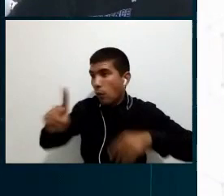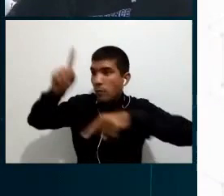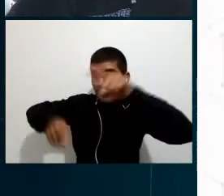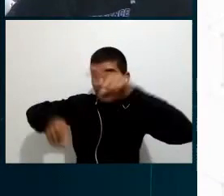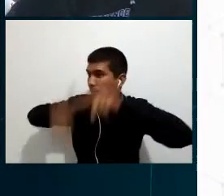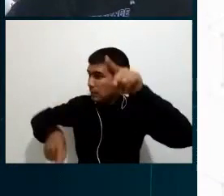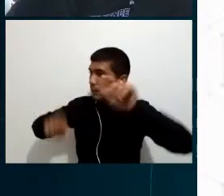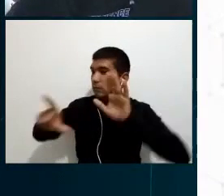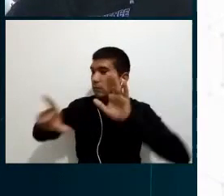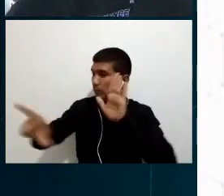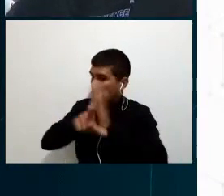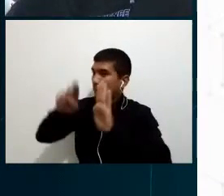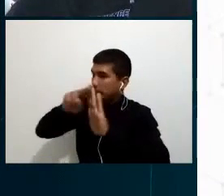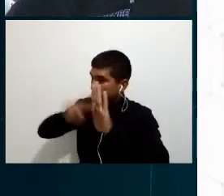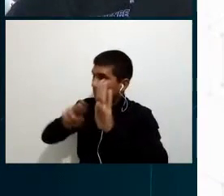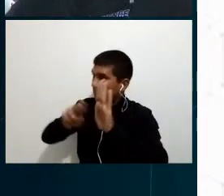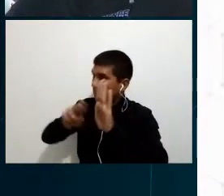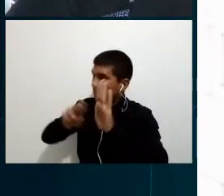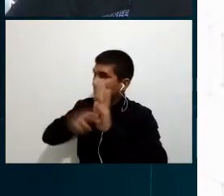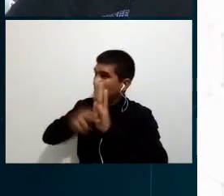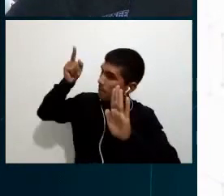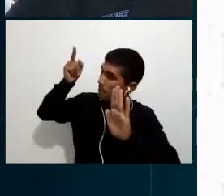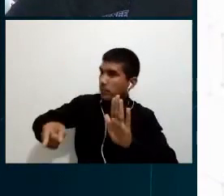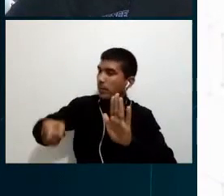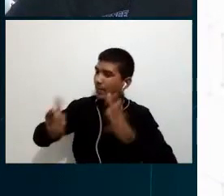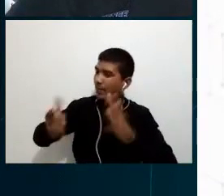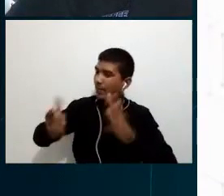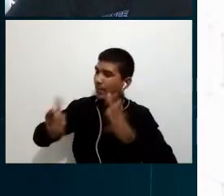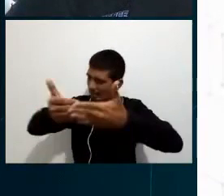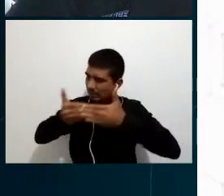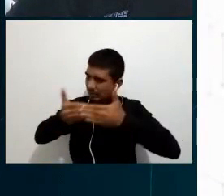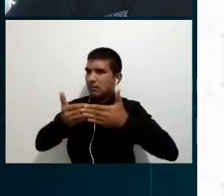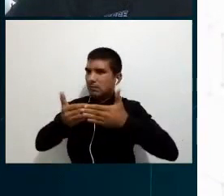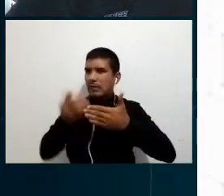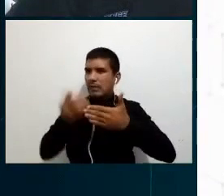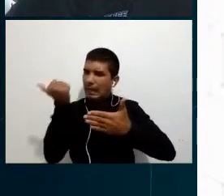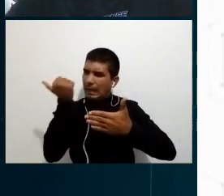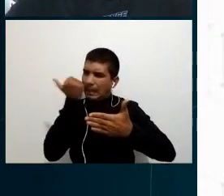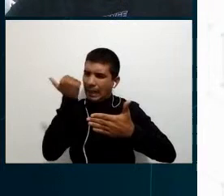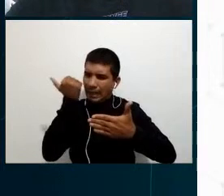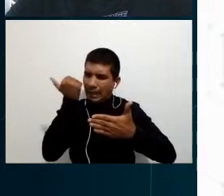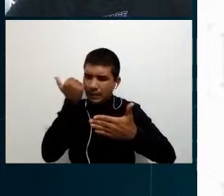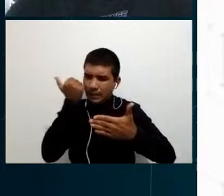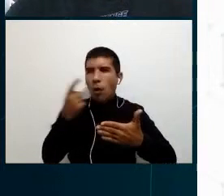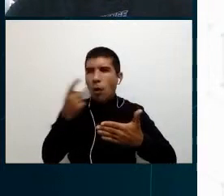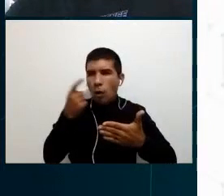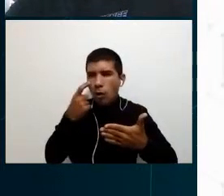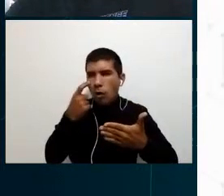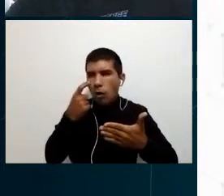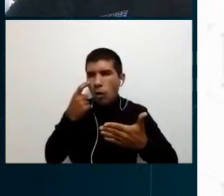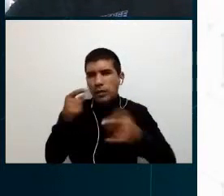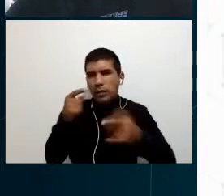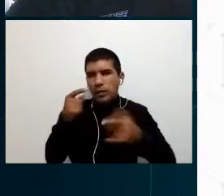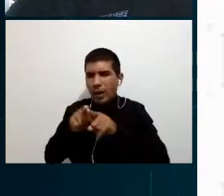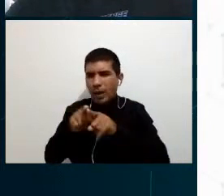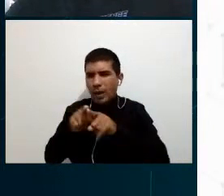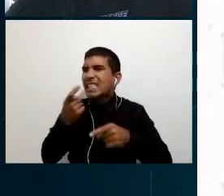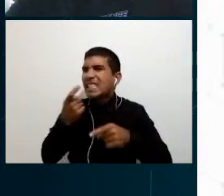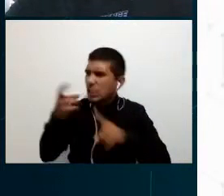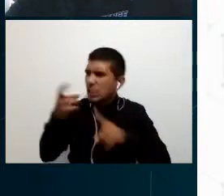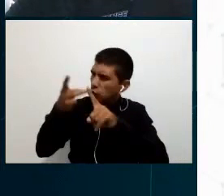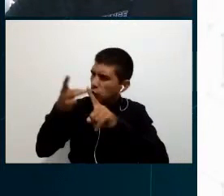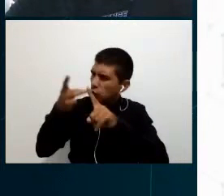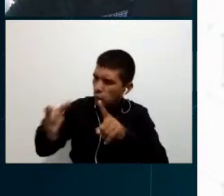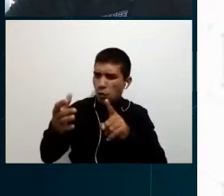que sus paquetaduras y sellamientos para los módulos que tienen